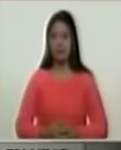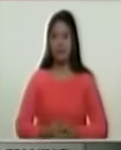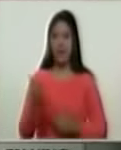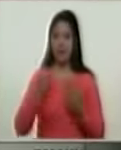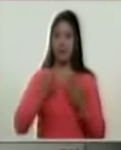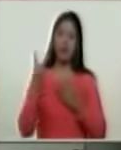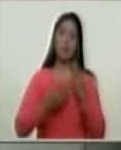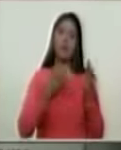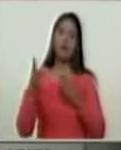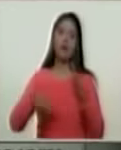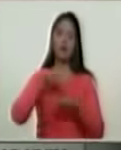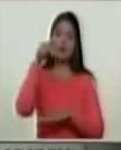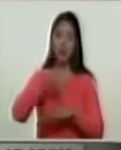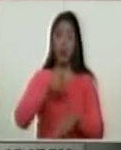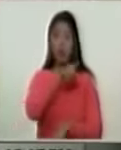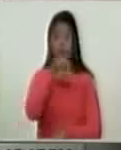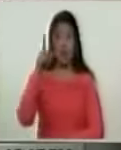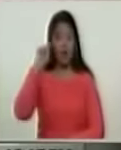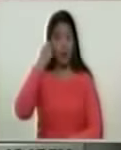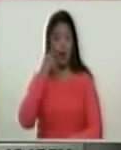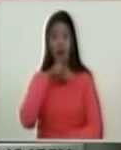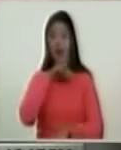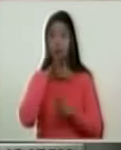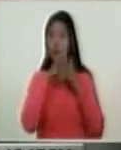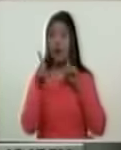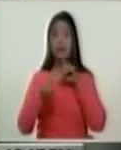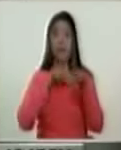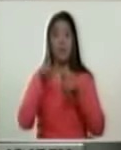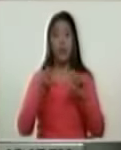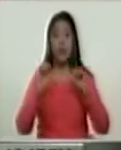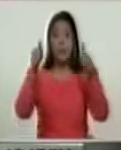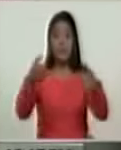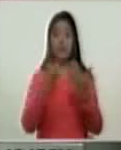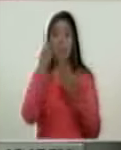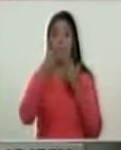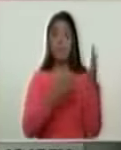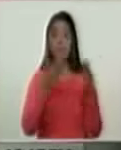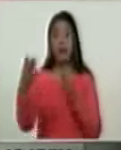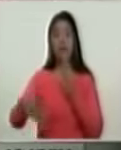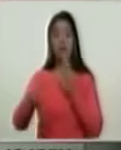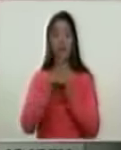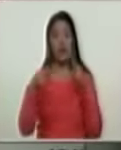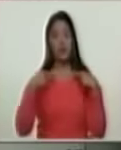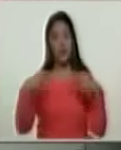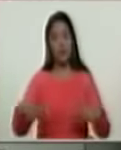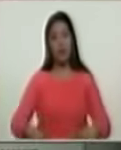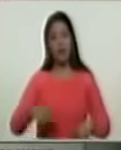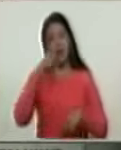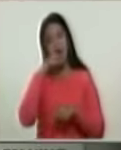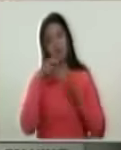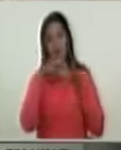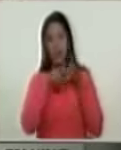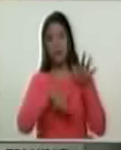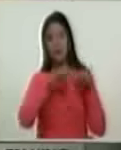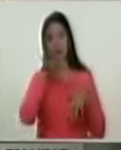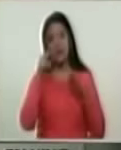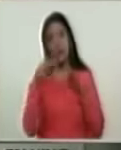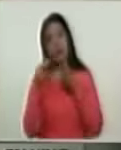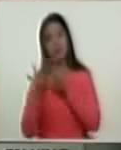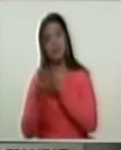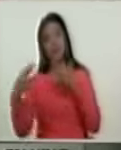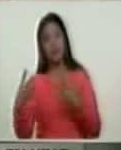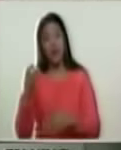plan nacional. Recuerden ustedes esta consulta pública que se ha iniciado para el Plan Nacional de Derechos Humanos 2015-2019, la importancia